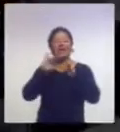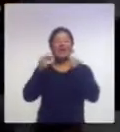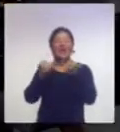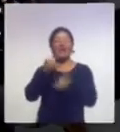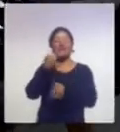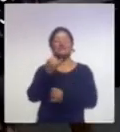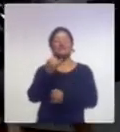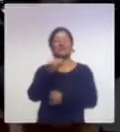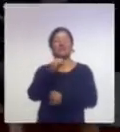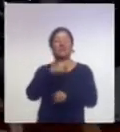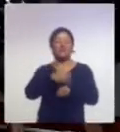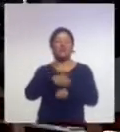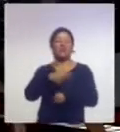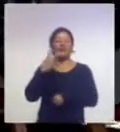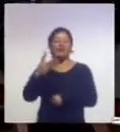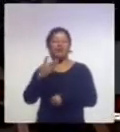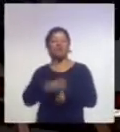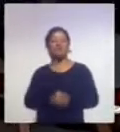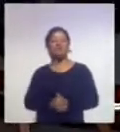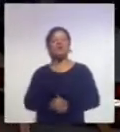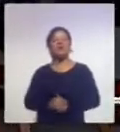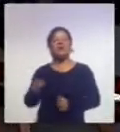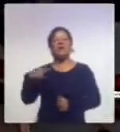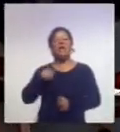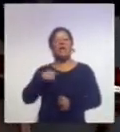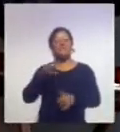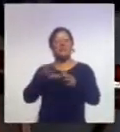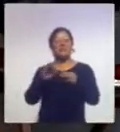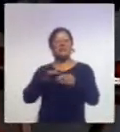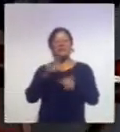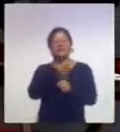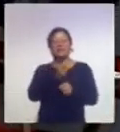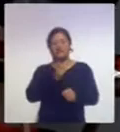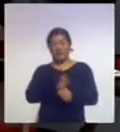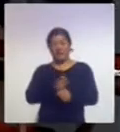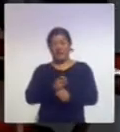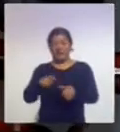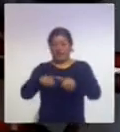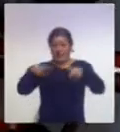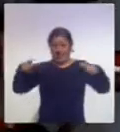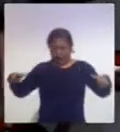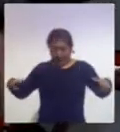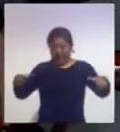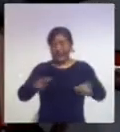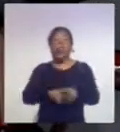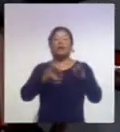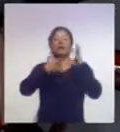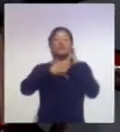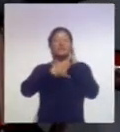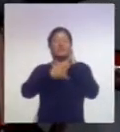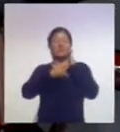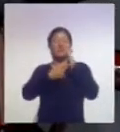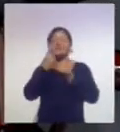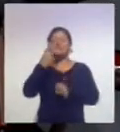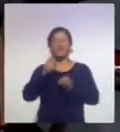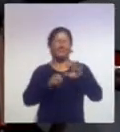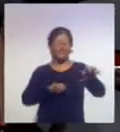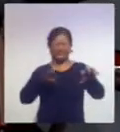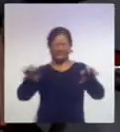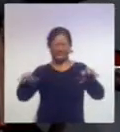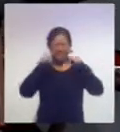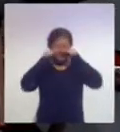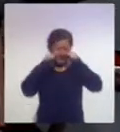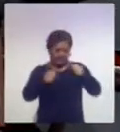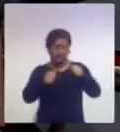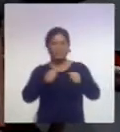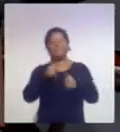Distrital 2 y nos viene a hablar, sobre todo a hacer la invitación, porque se amplían los días y los horarios en dos módulos de atención